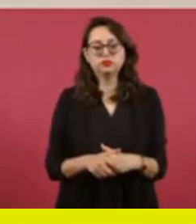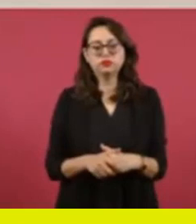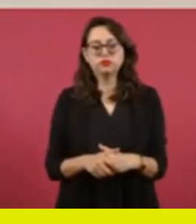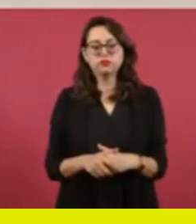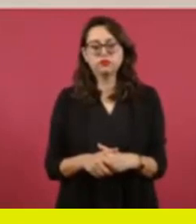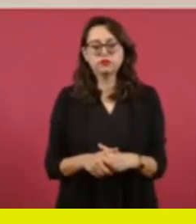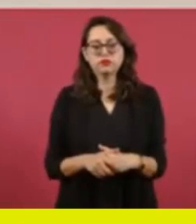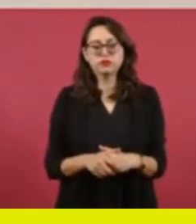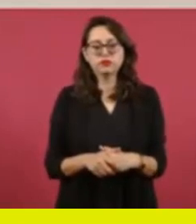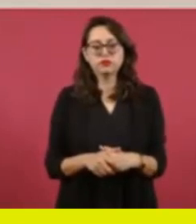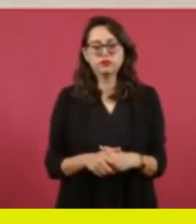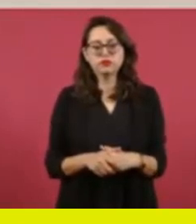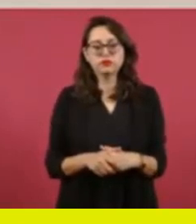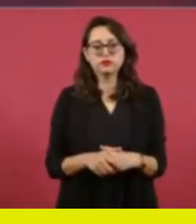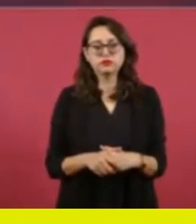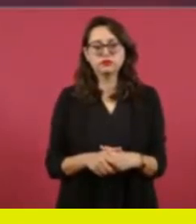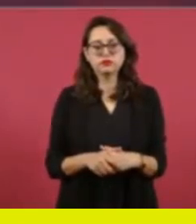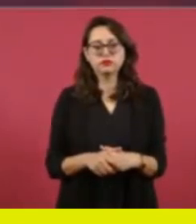se llama la